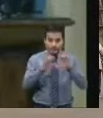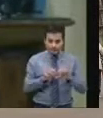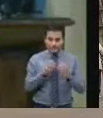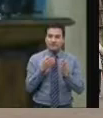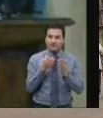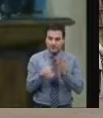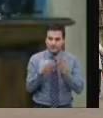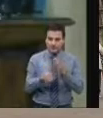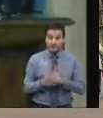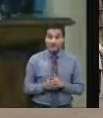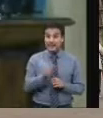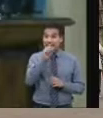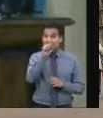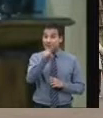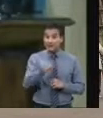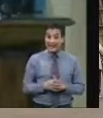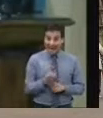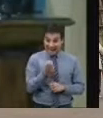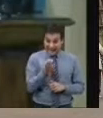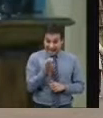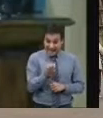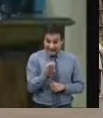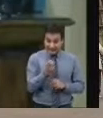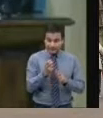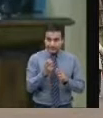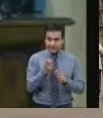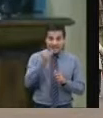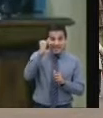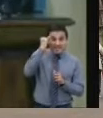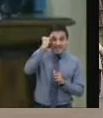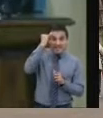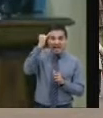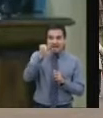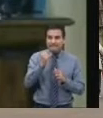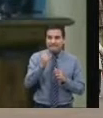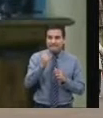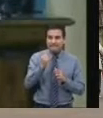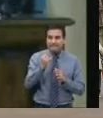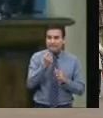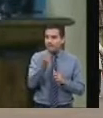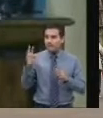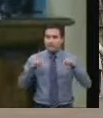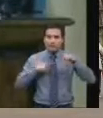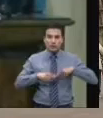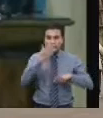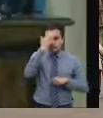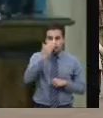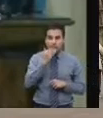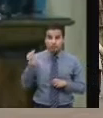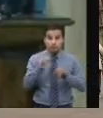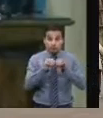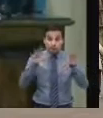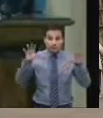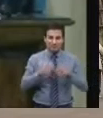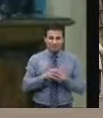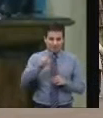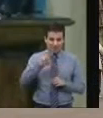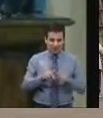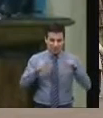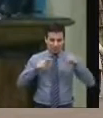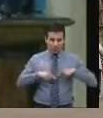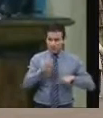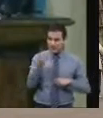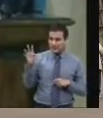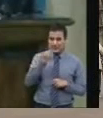estrategia y que esta estrategia está cuidadosamente diseñada, por lo que no puede presumirse la espontaneidad en los mensajes de